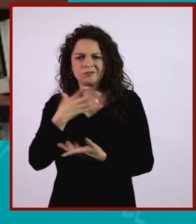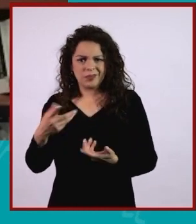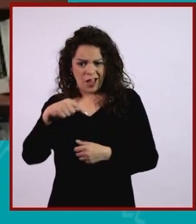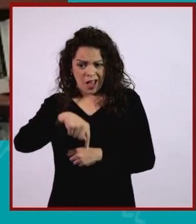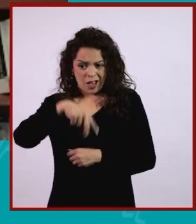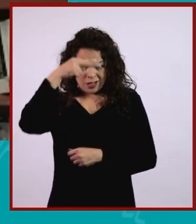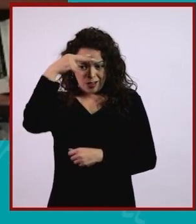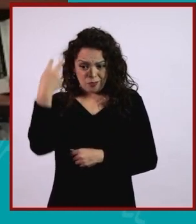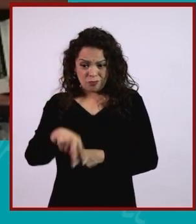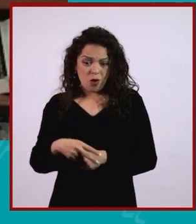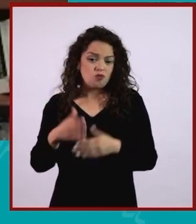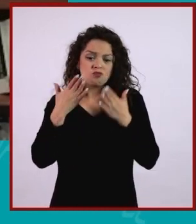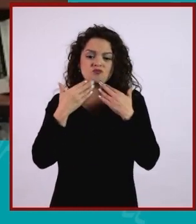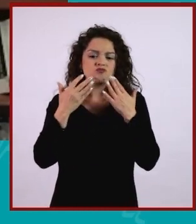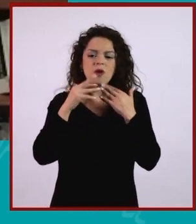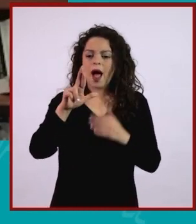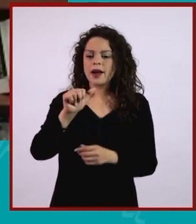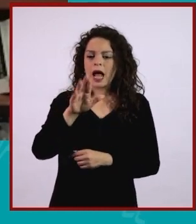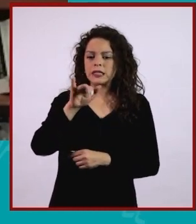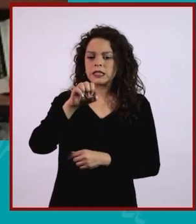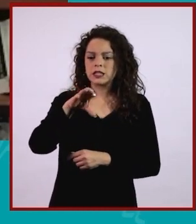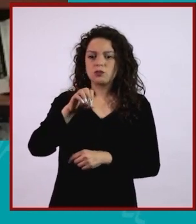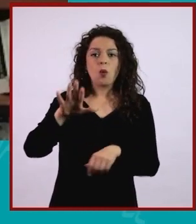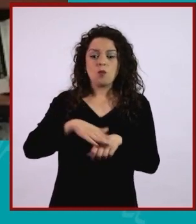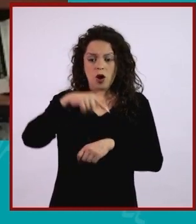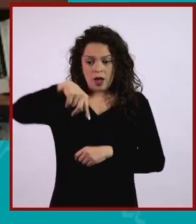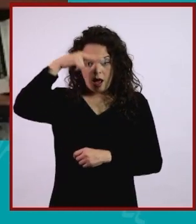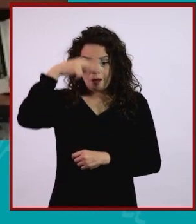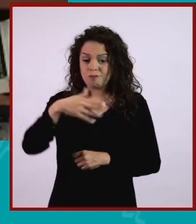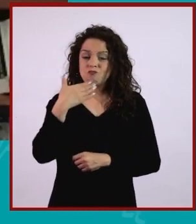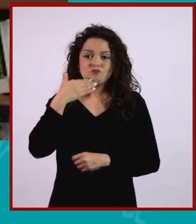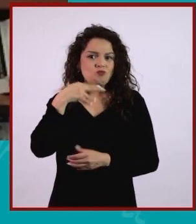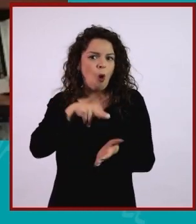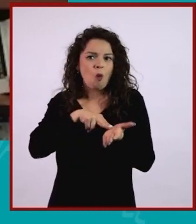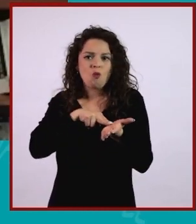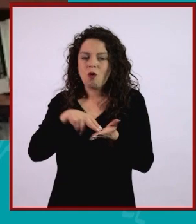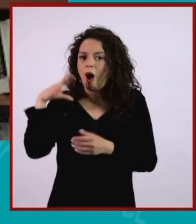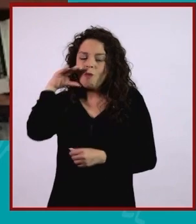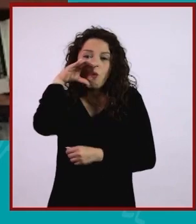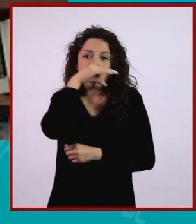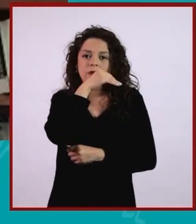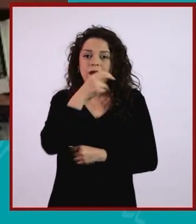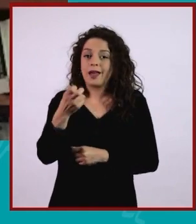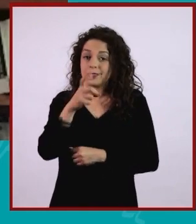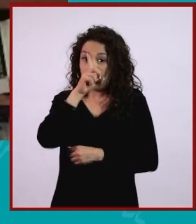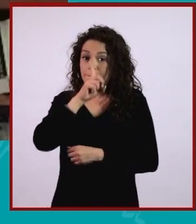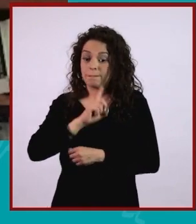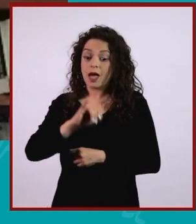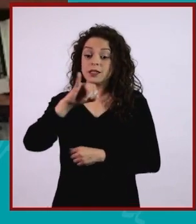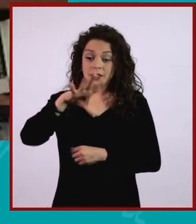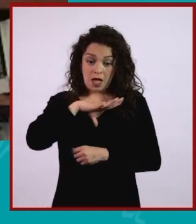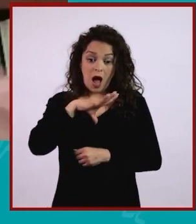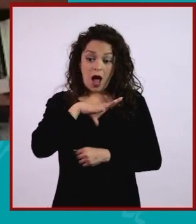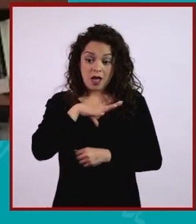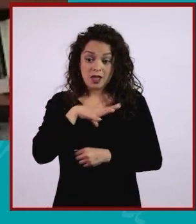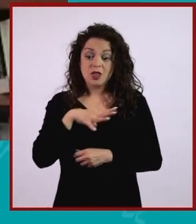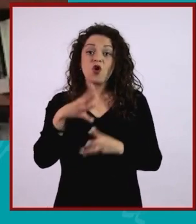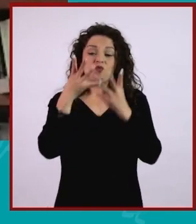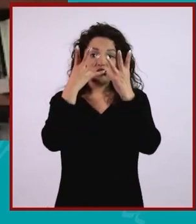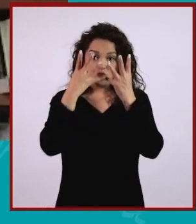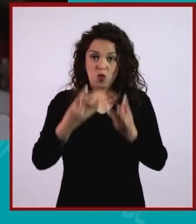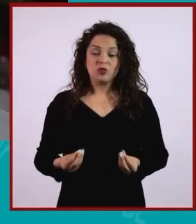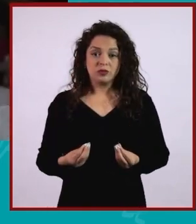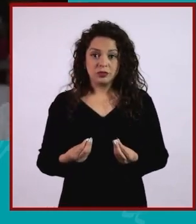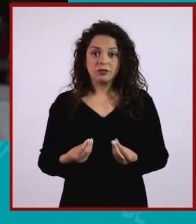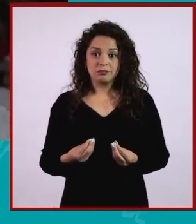no, aquí en México no hay racismo. Racismo en Estados Unidos porque aquí no hay negros. Dos grandes mentiras. Una, si hay negros, son muchos,